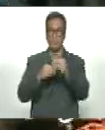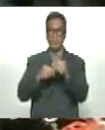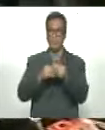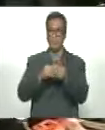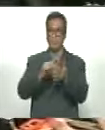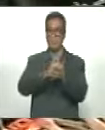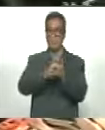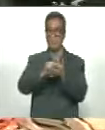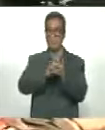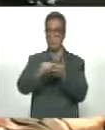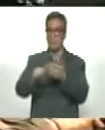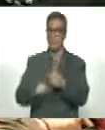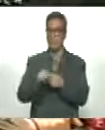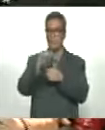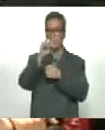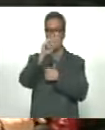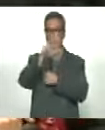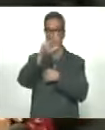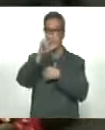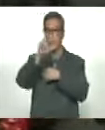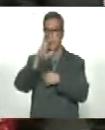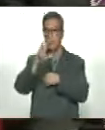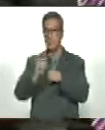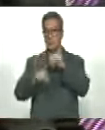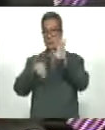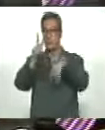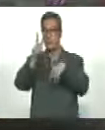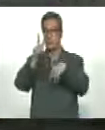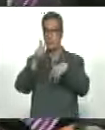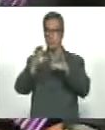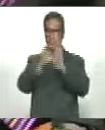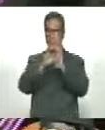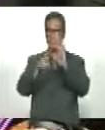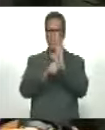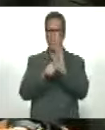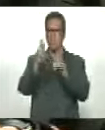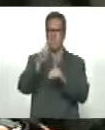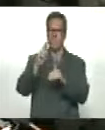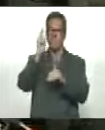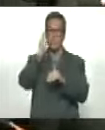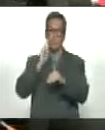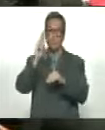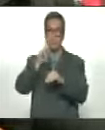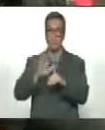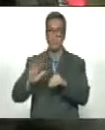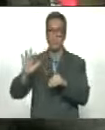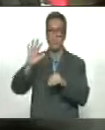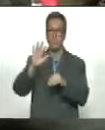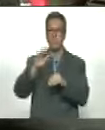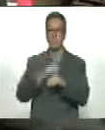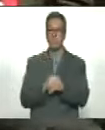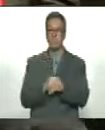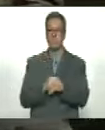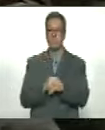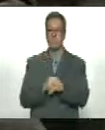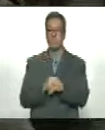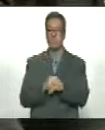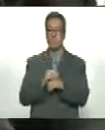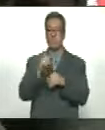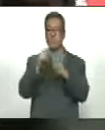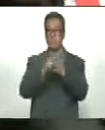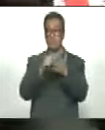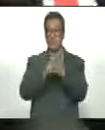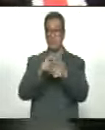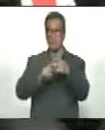lo establecido en el artículo 312 de la Constitución de la República Bolivariana de Venezuela.